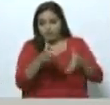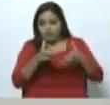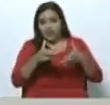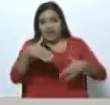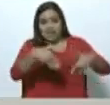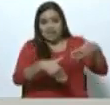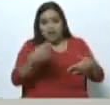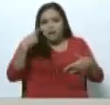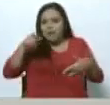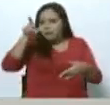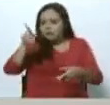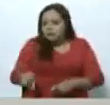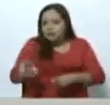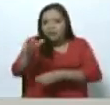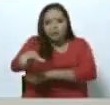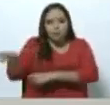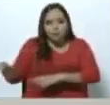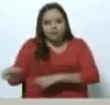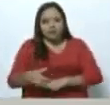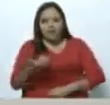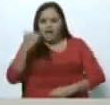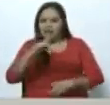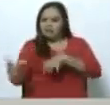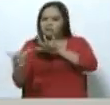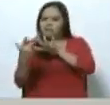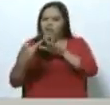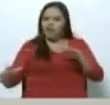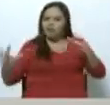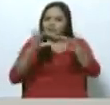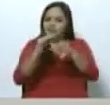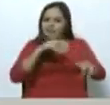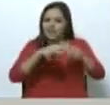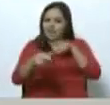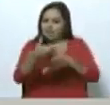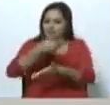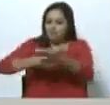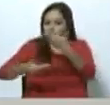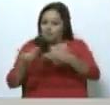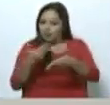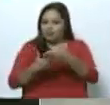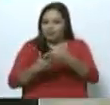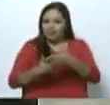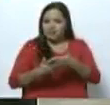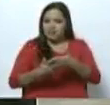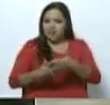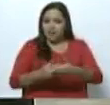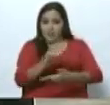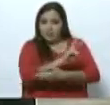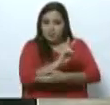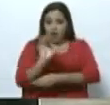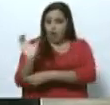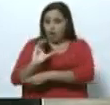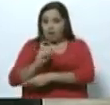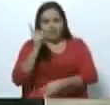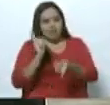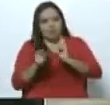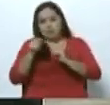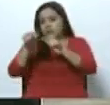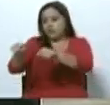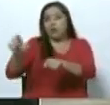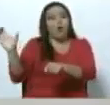Que si va a haber reanudación de relaciones diplomáticas, sí o no, depende inclusive de ellos, no de nosotros.